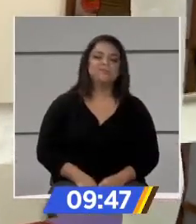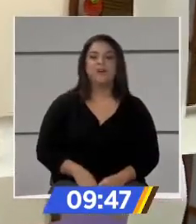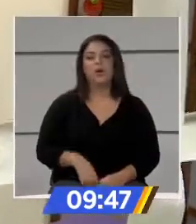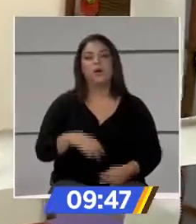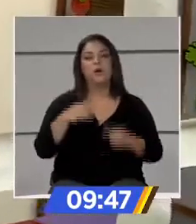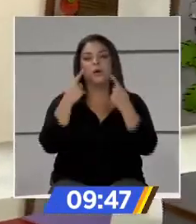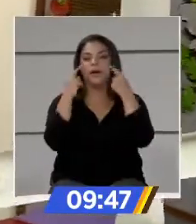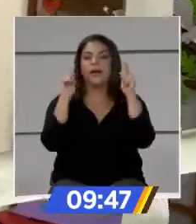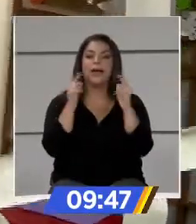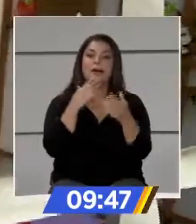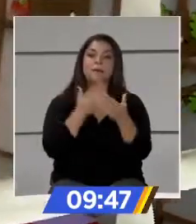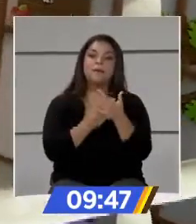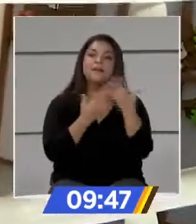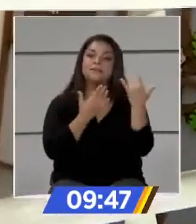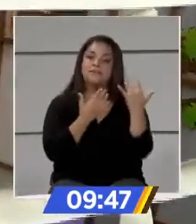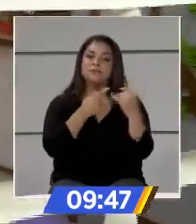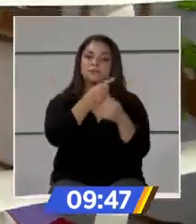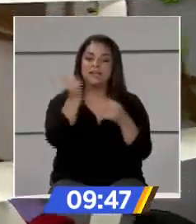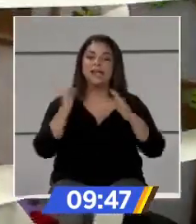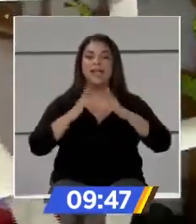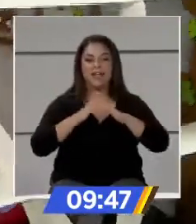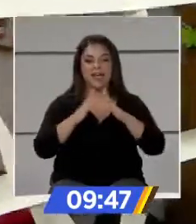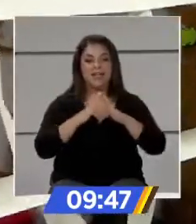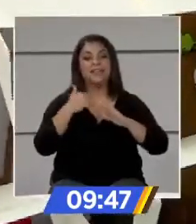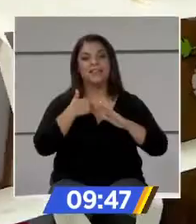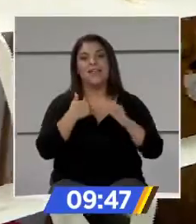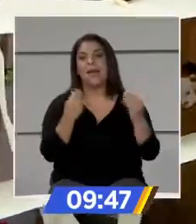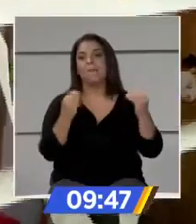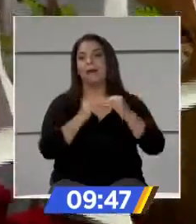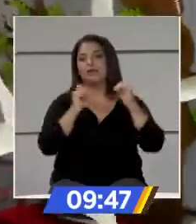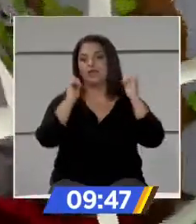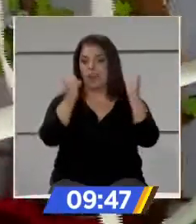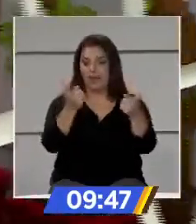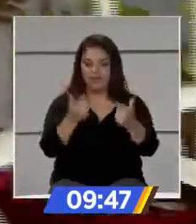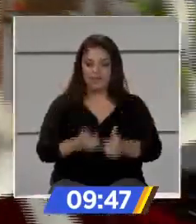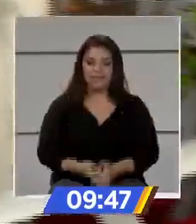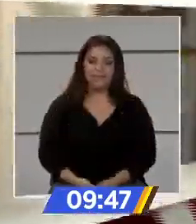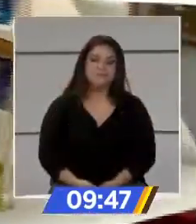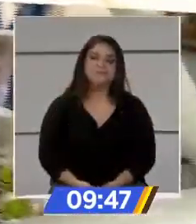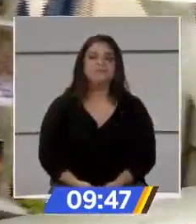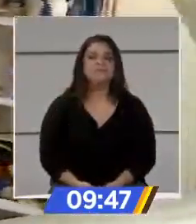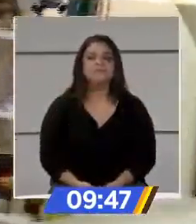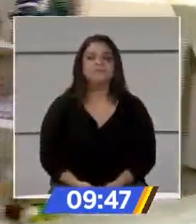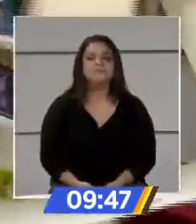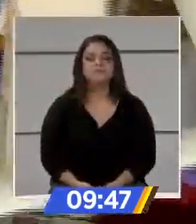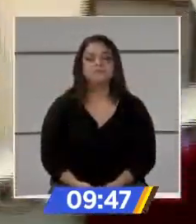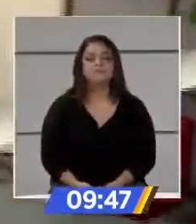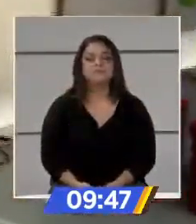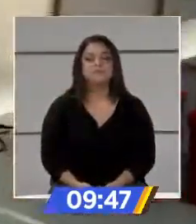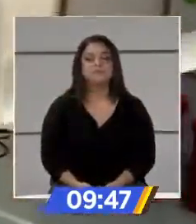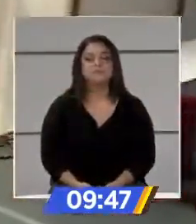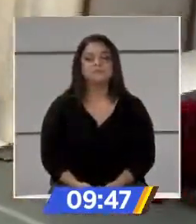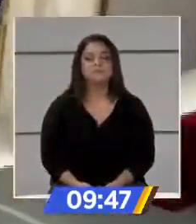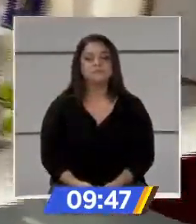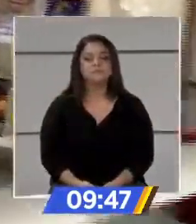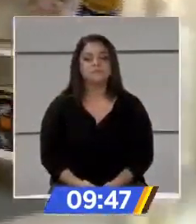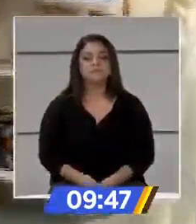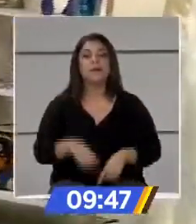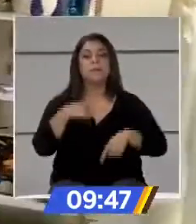Bueno, pero esperemos que los chicos en la casa tengan más suerte con eso. Exactamente. Sergio, vamos a